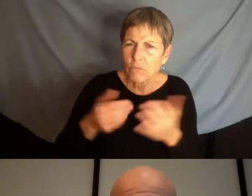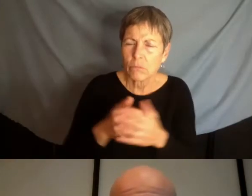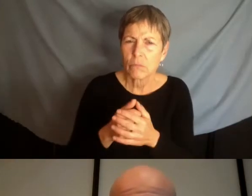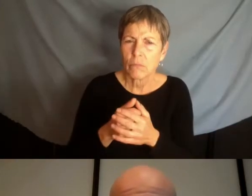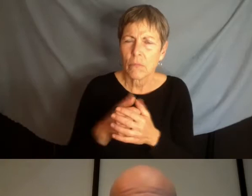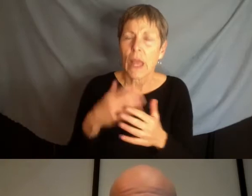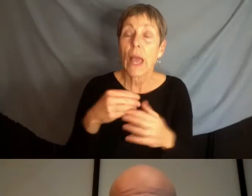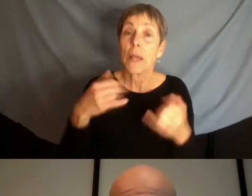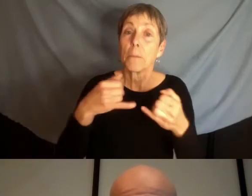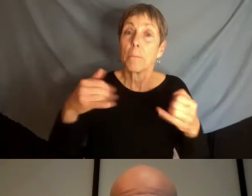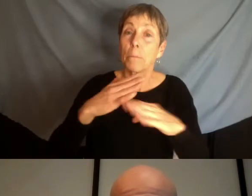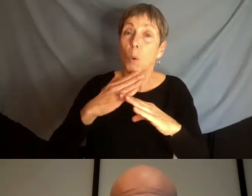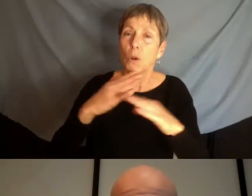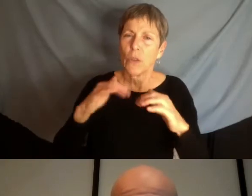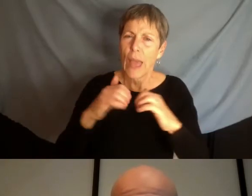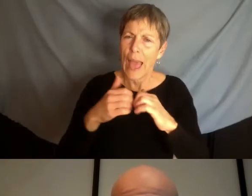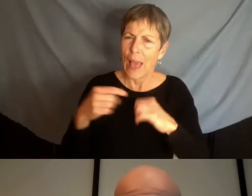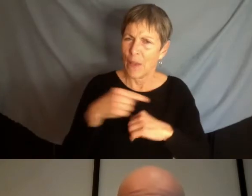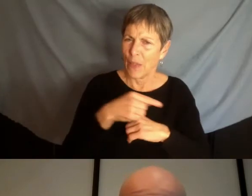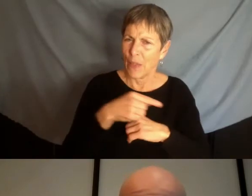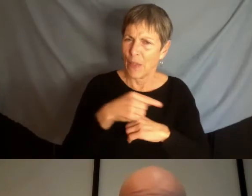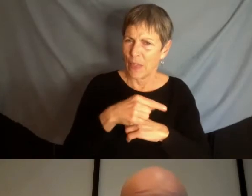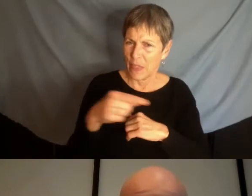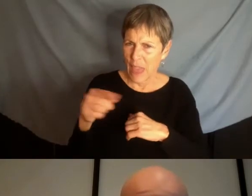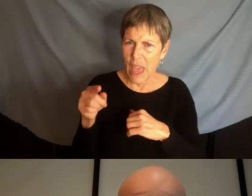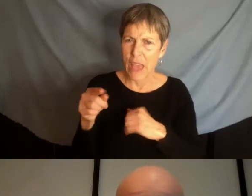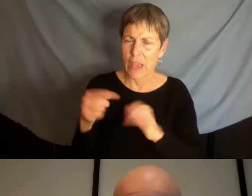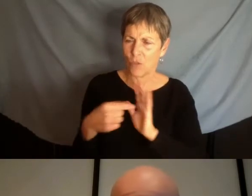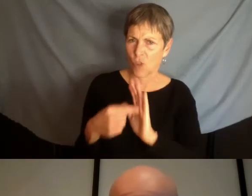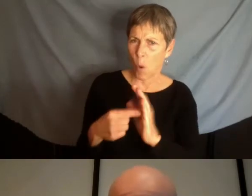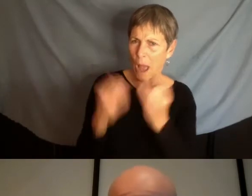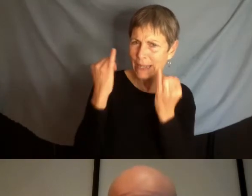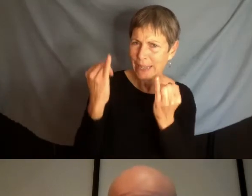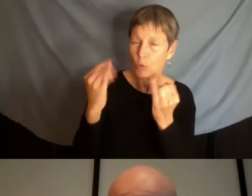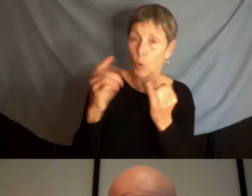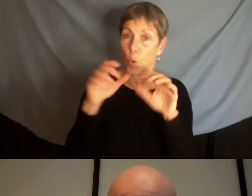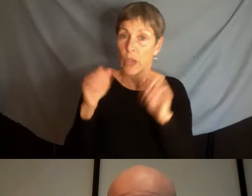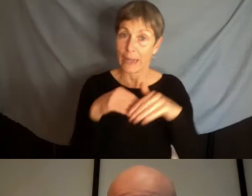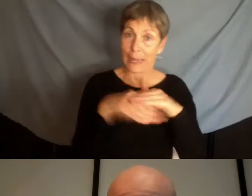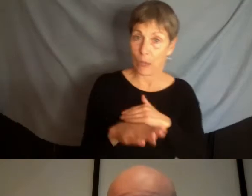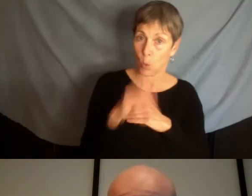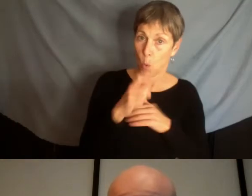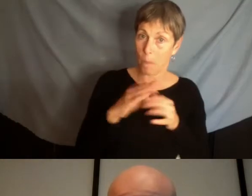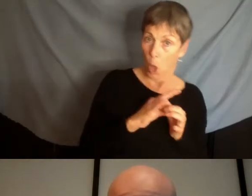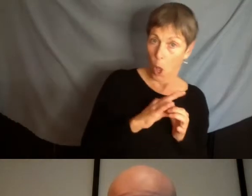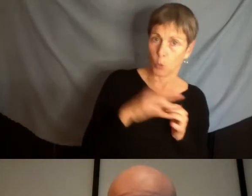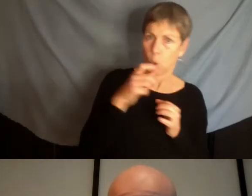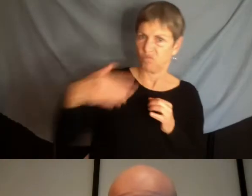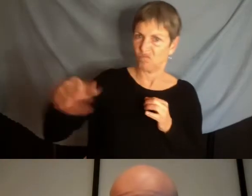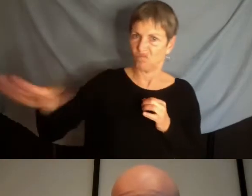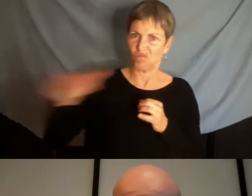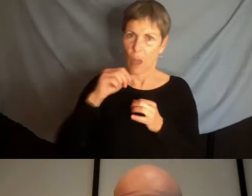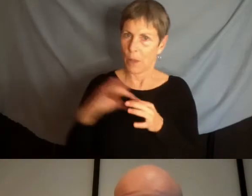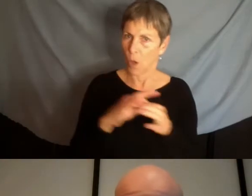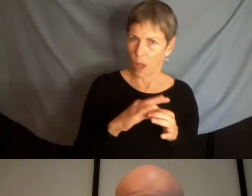y cómo construyen y cómo rigen ciertas ideas de quién pertenece y